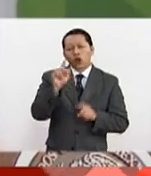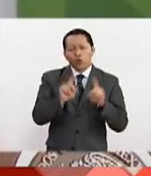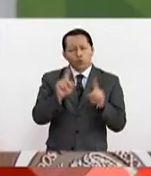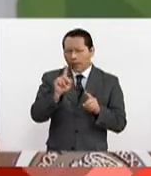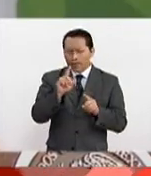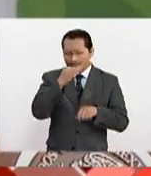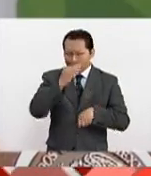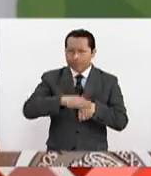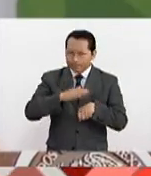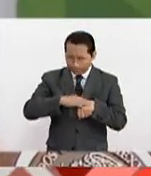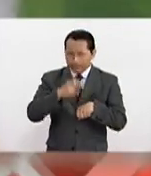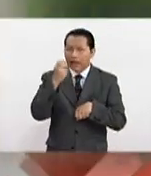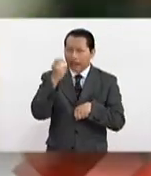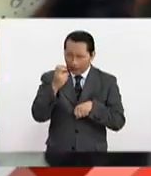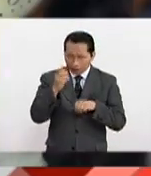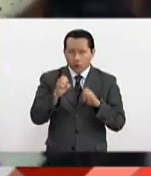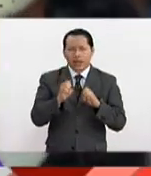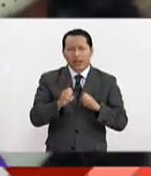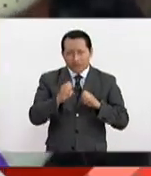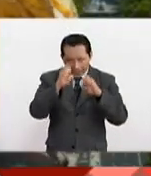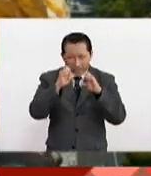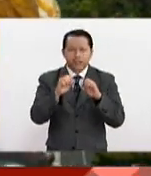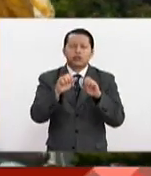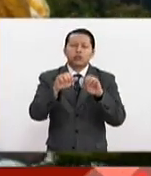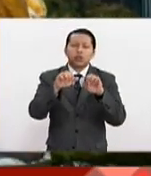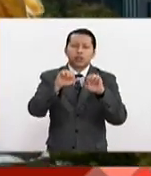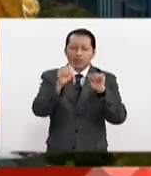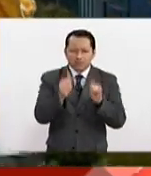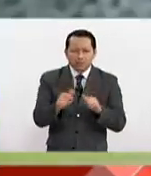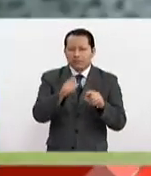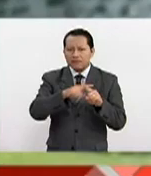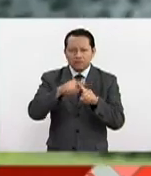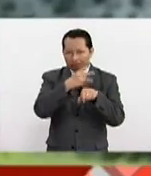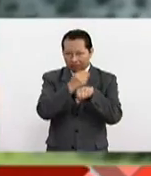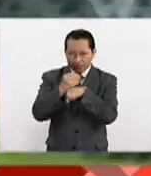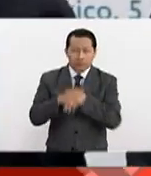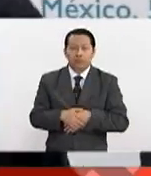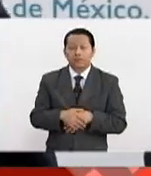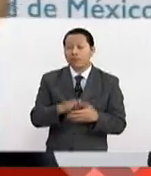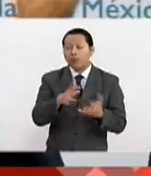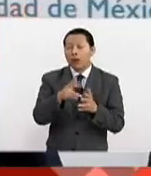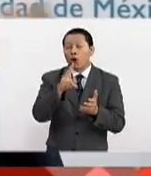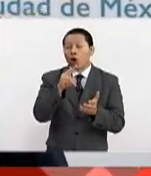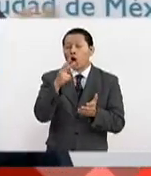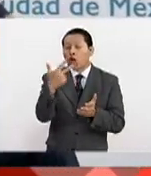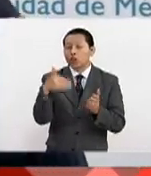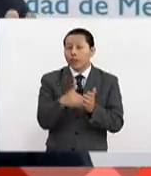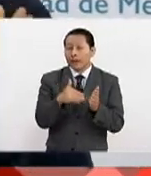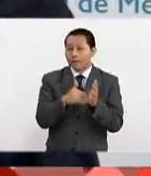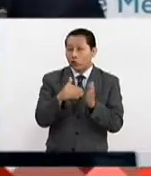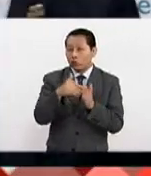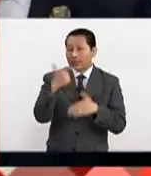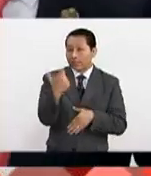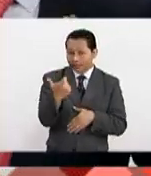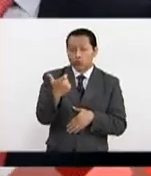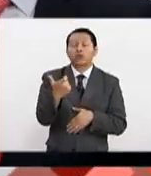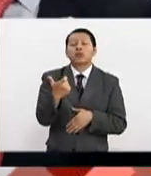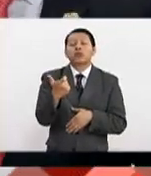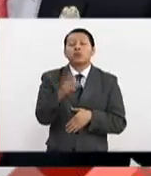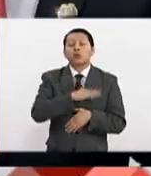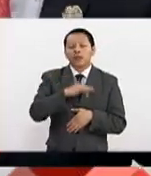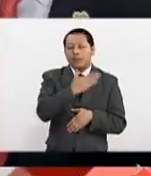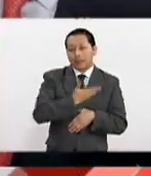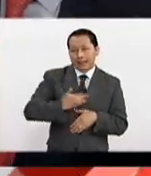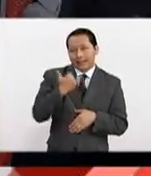estas joyas arquitectónicas. El costo aproximado de su restauración será de 8,000 millones de pesos. Tanto el presidente como el secretario